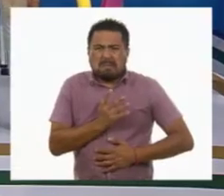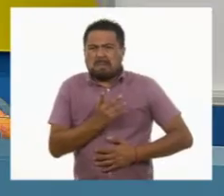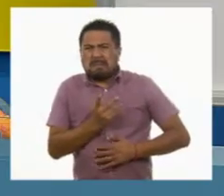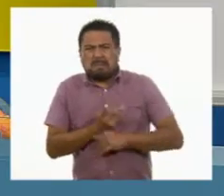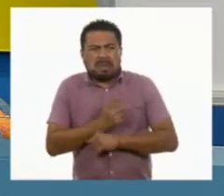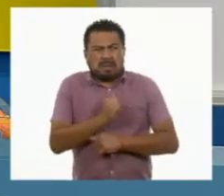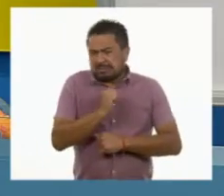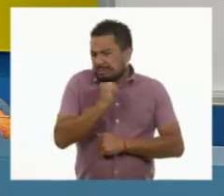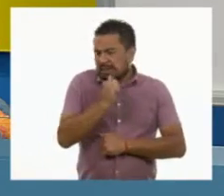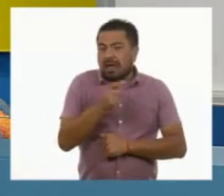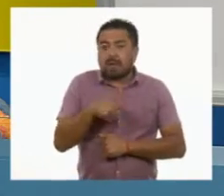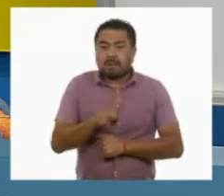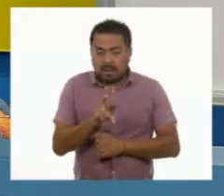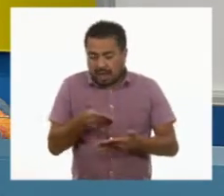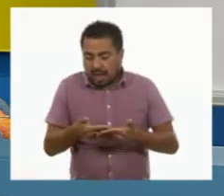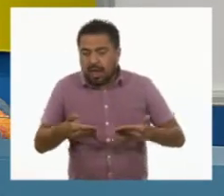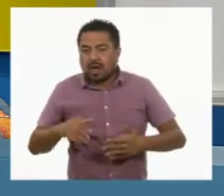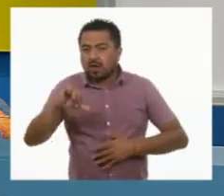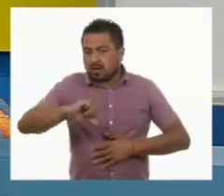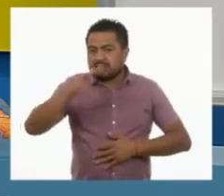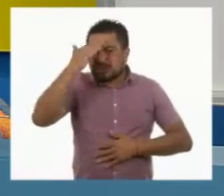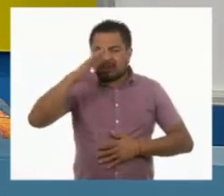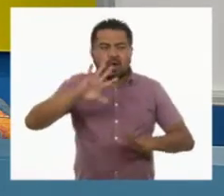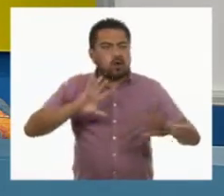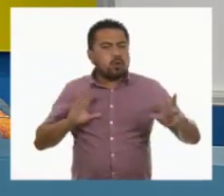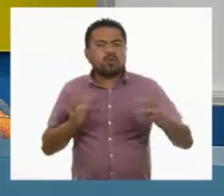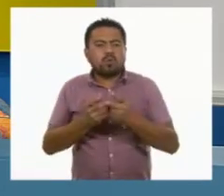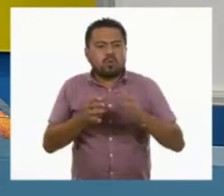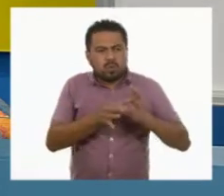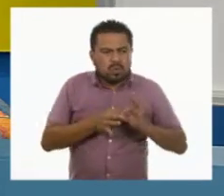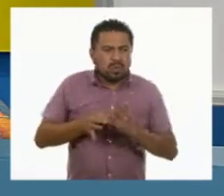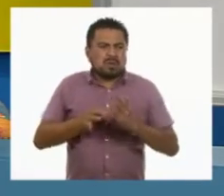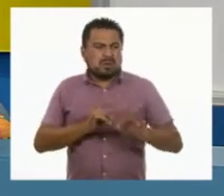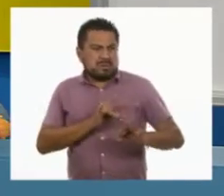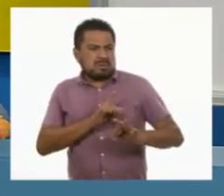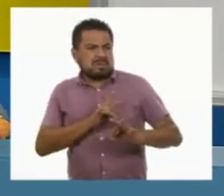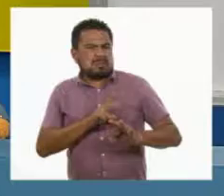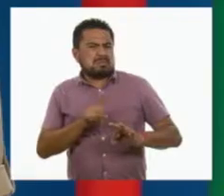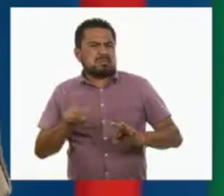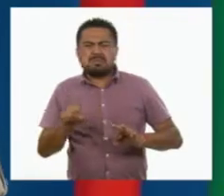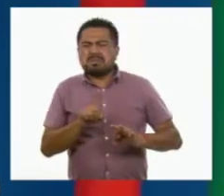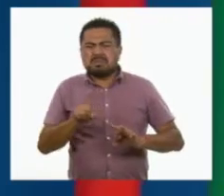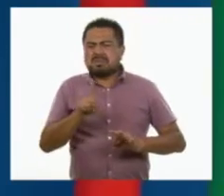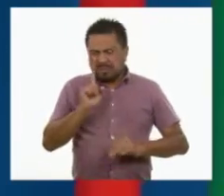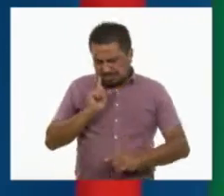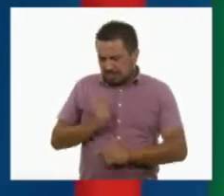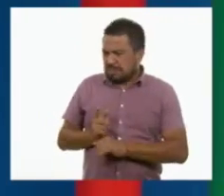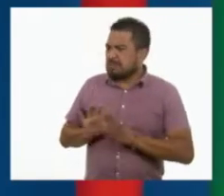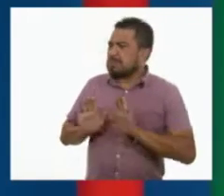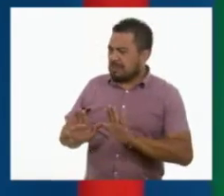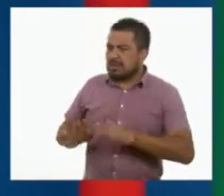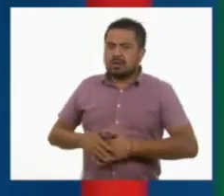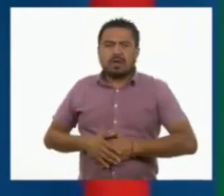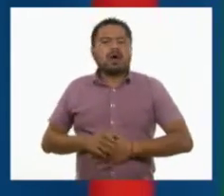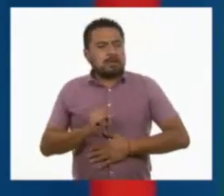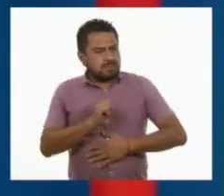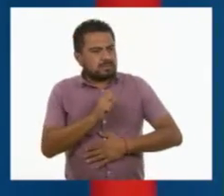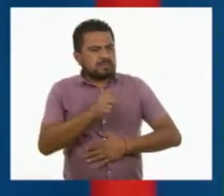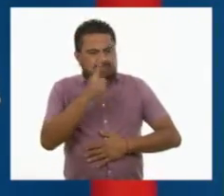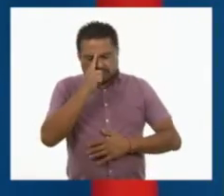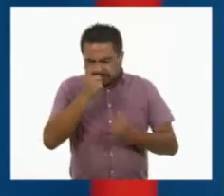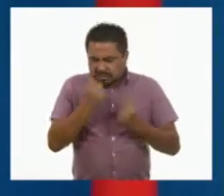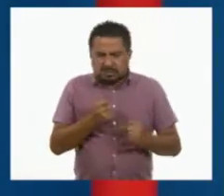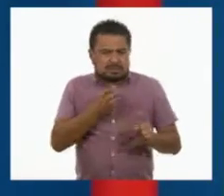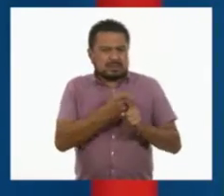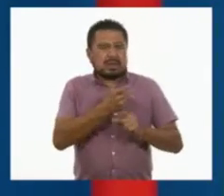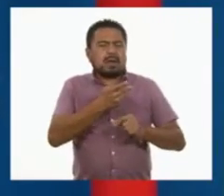no pasaba nada. Pero ahora, okay, sabiendo que estamos todos unidos, no hay nada que temer. Ya lo verás. Ok, Esteban. Pero estoy segura de que esto